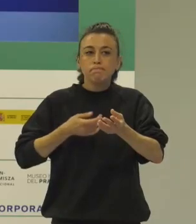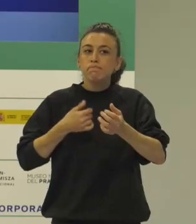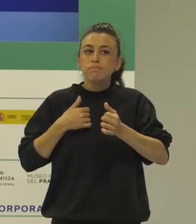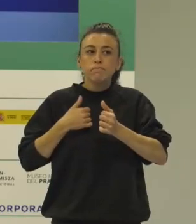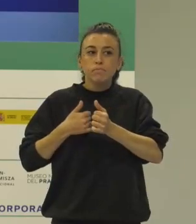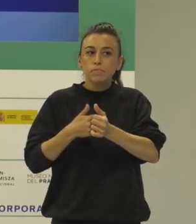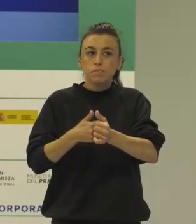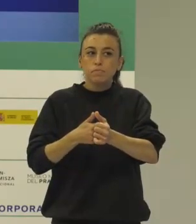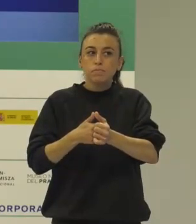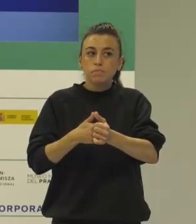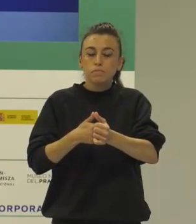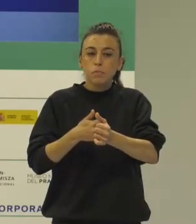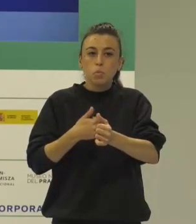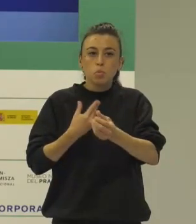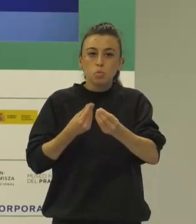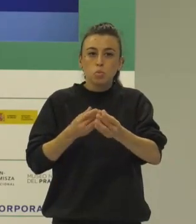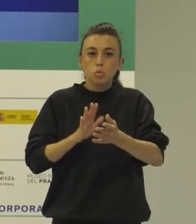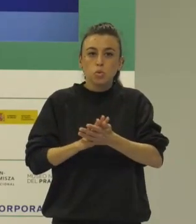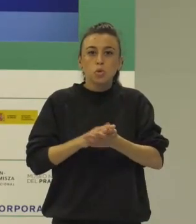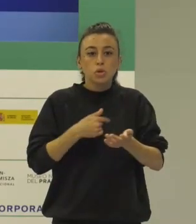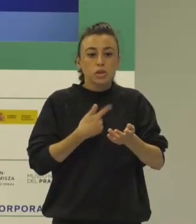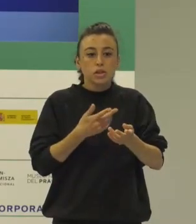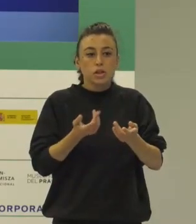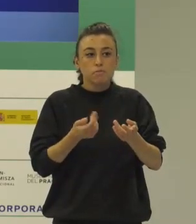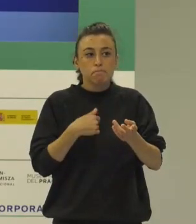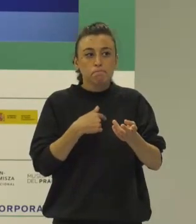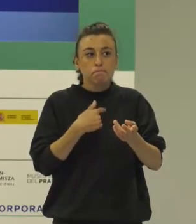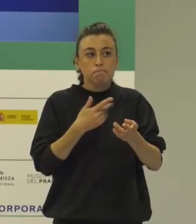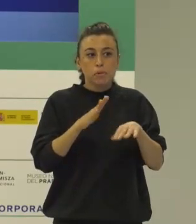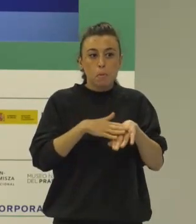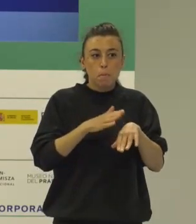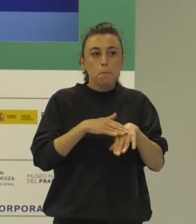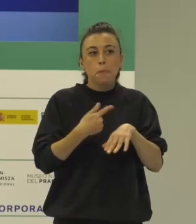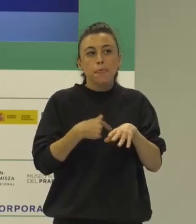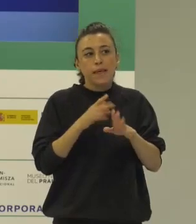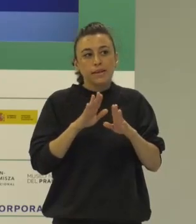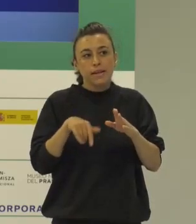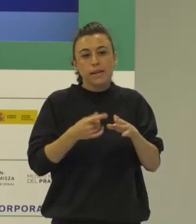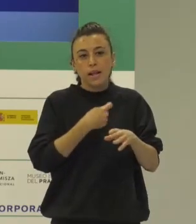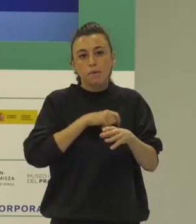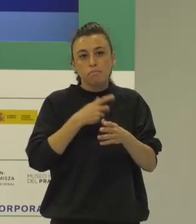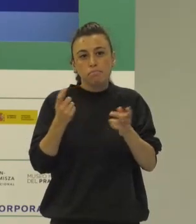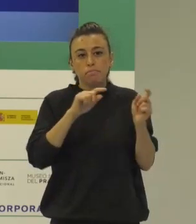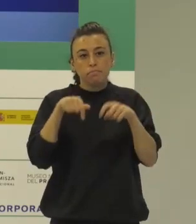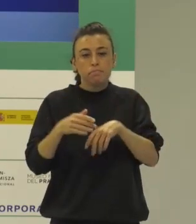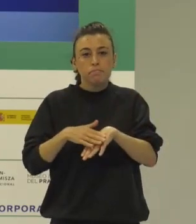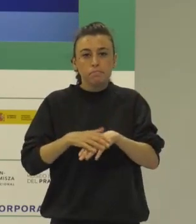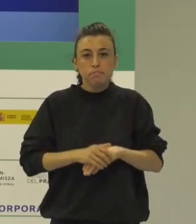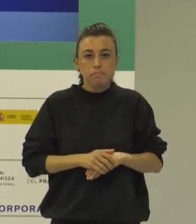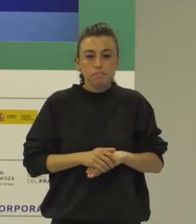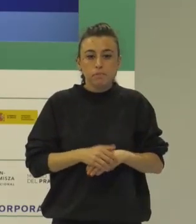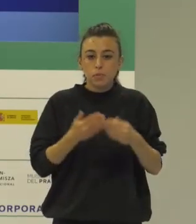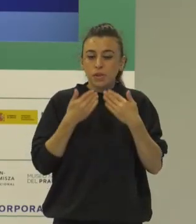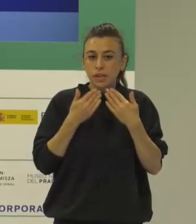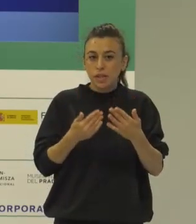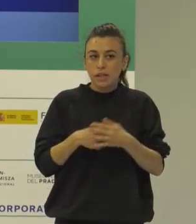Cuba y qué es este libro y por qué te viniste a España. Sí, bueno, muchas gracias por estar aquí y buenas